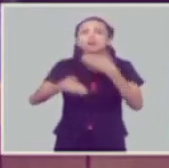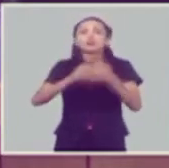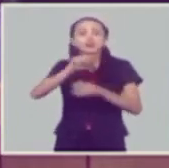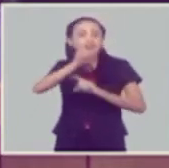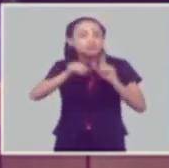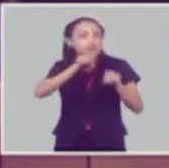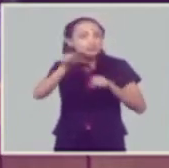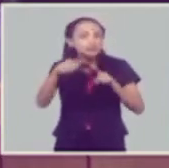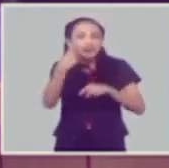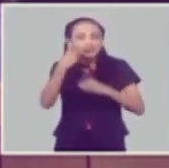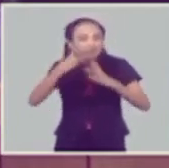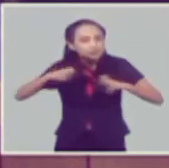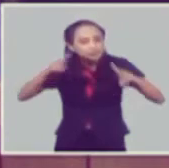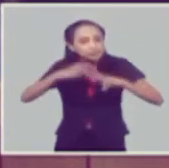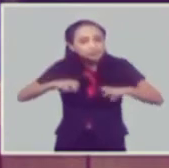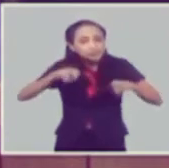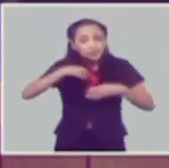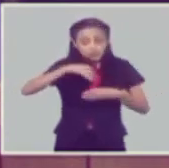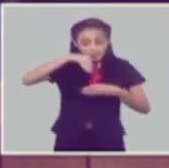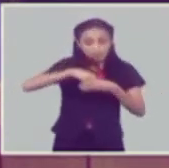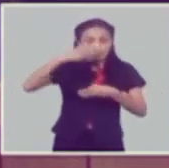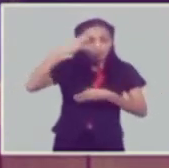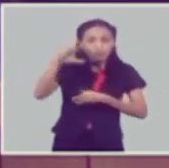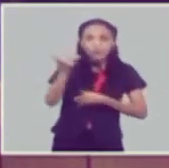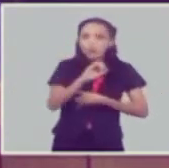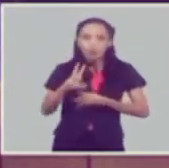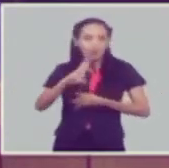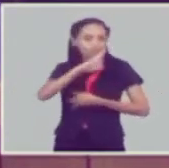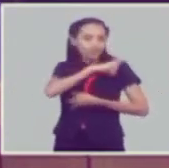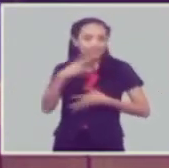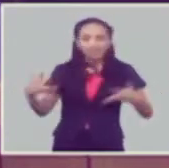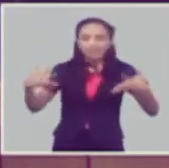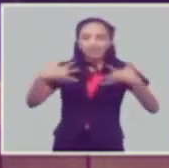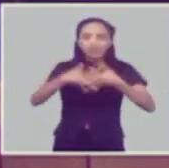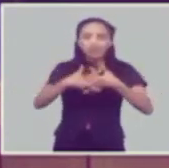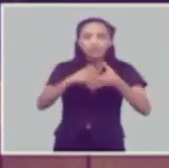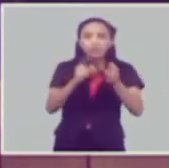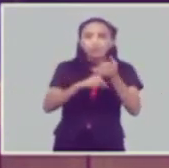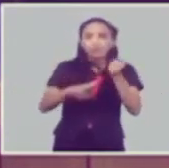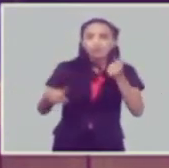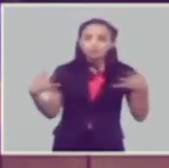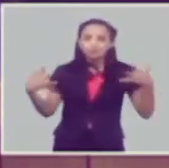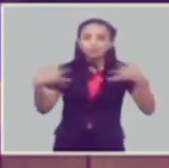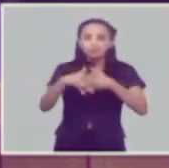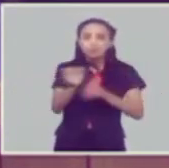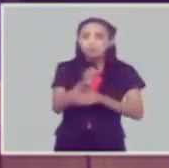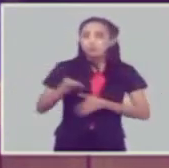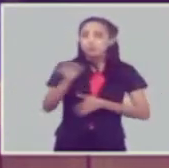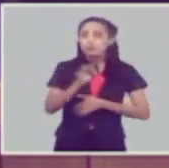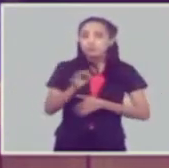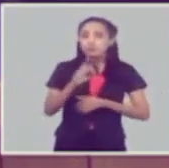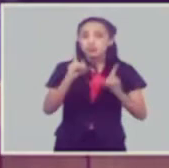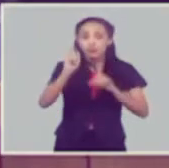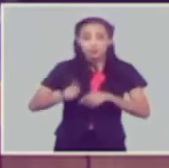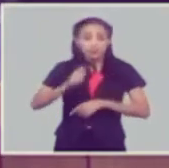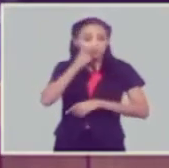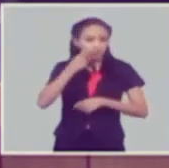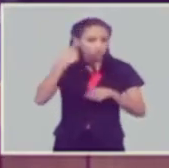realizados, tanto en el Gobierno como entre los dirigentes de las provincias y municipios, los diputados y la